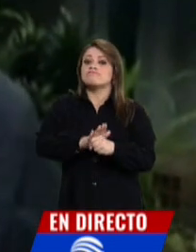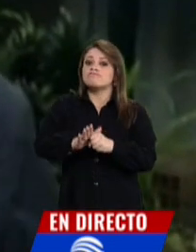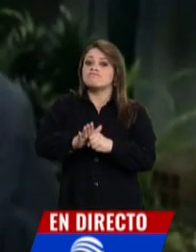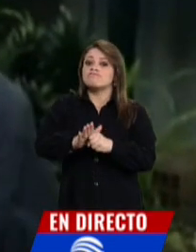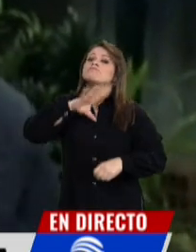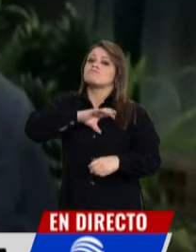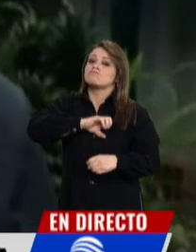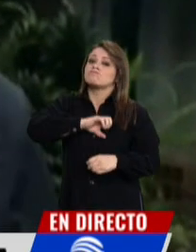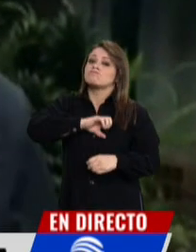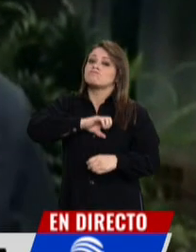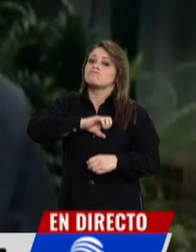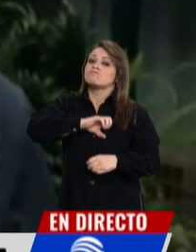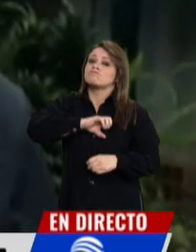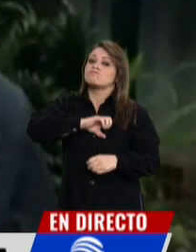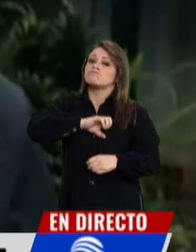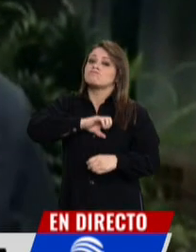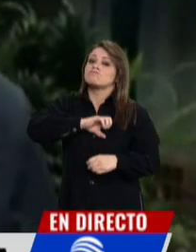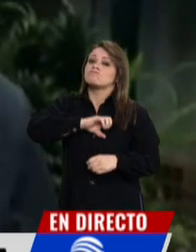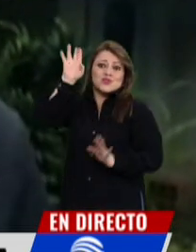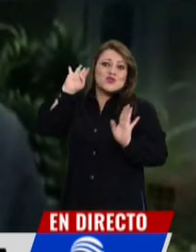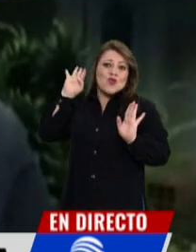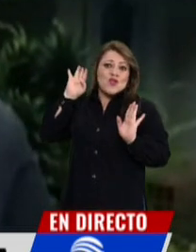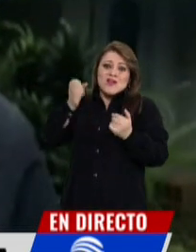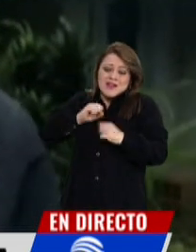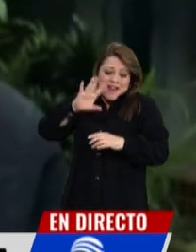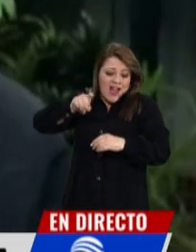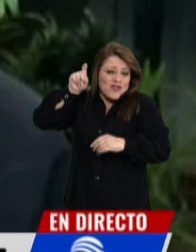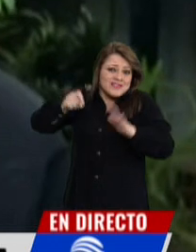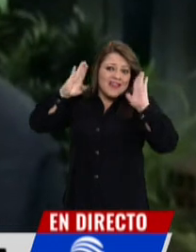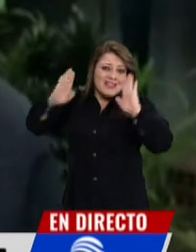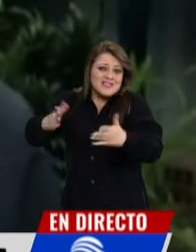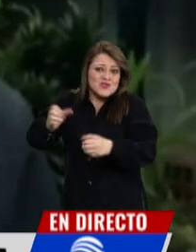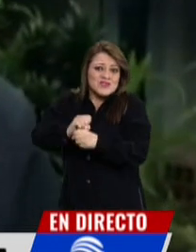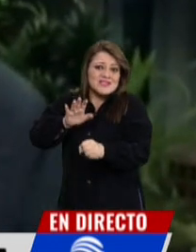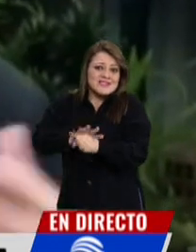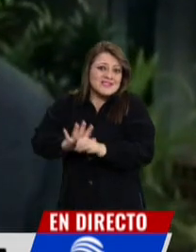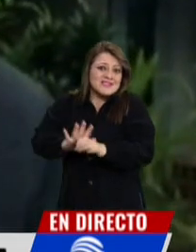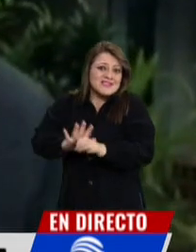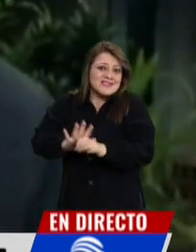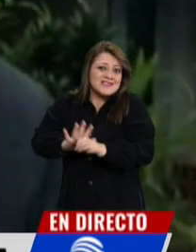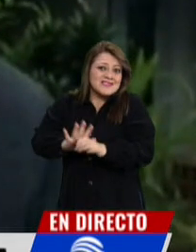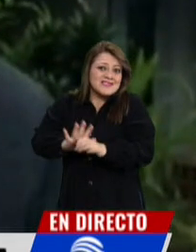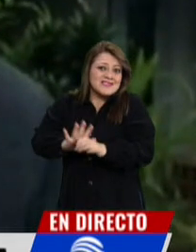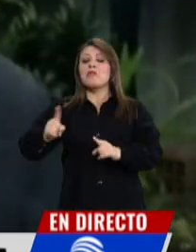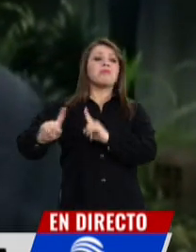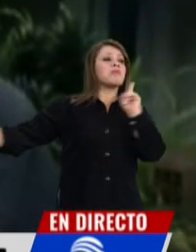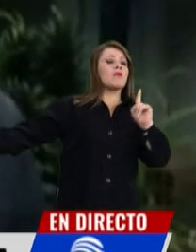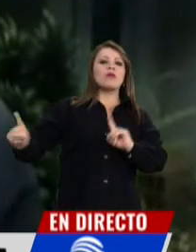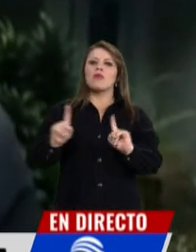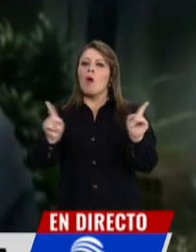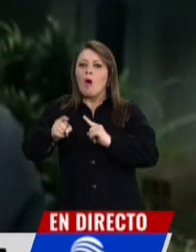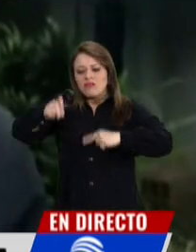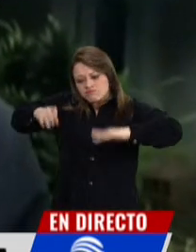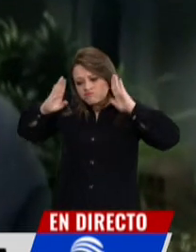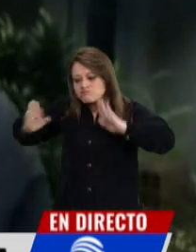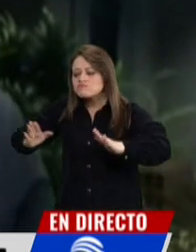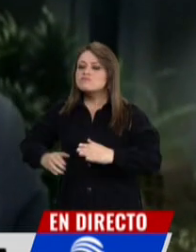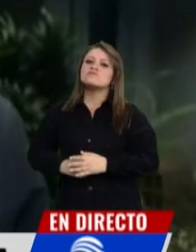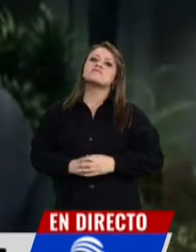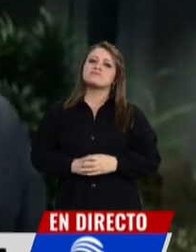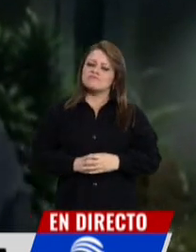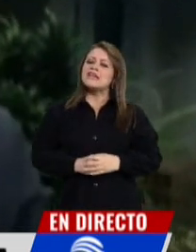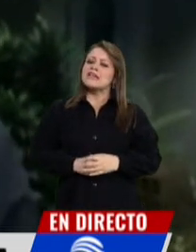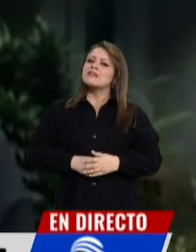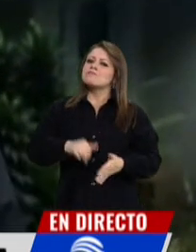la comunidad tiene la razón. Fueron víctimas de la irresponsabilidad del distrito en no ejercer un control sobre el funcionamiento de estos parques. Hay